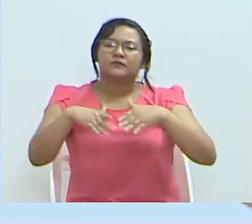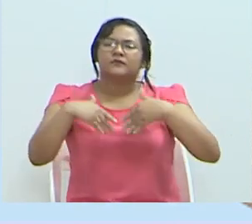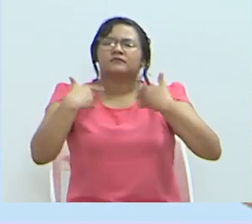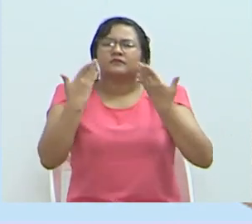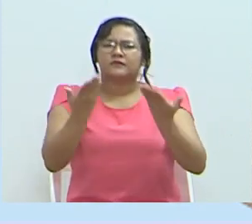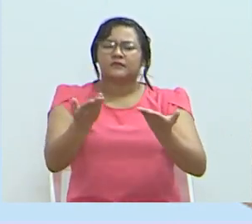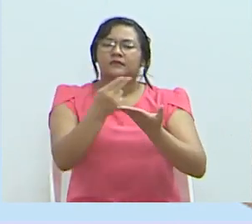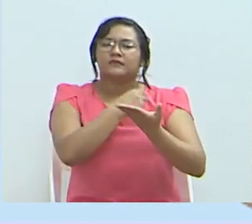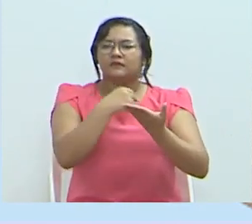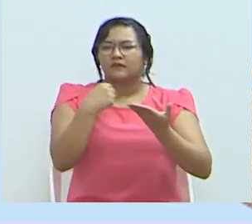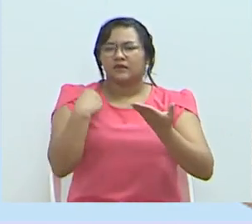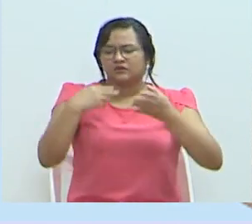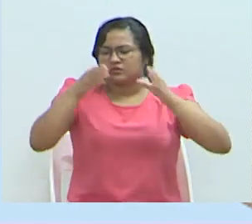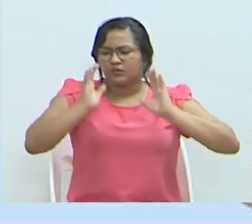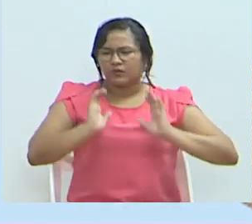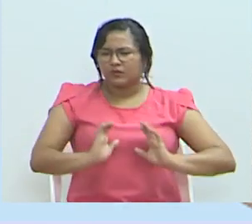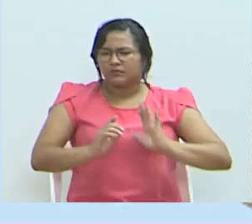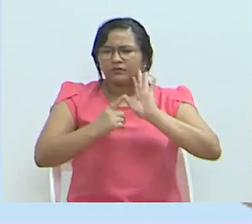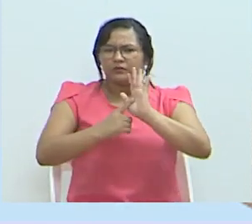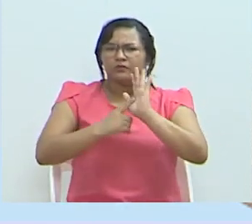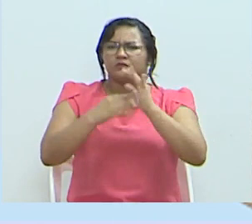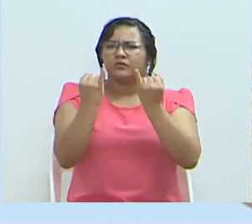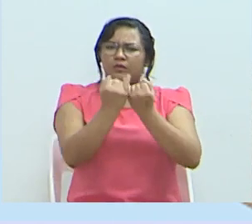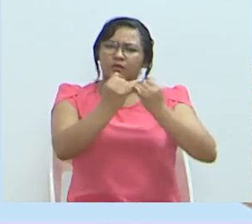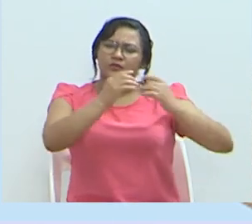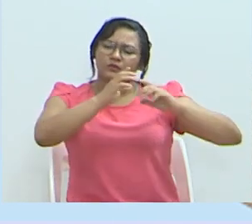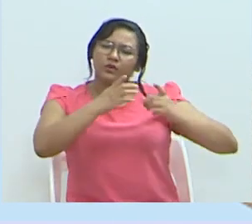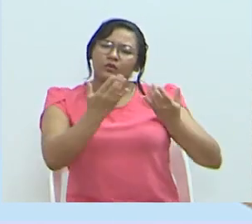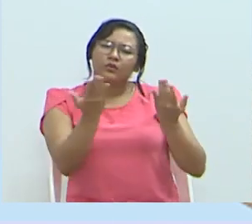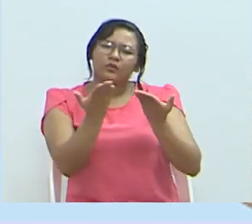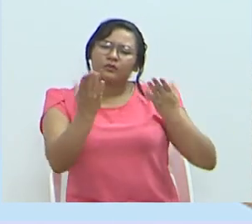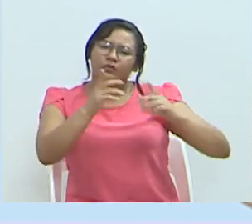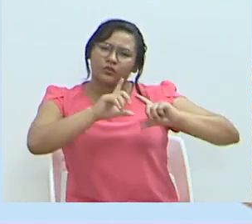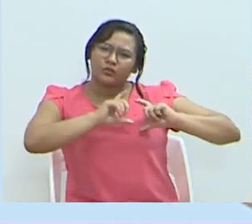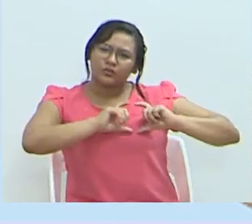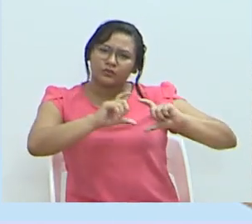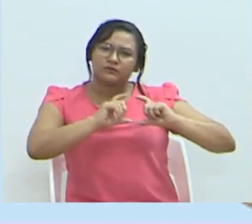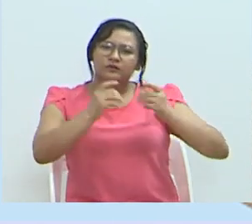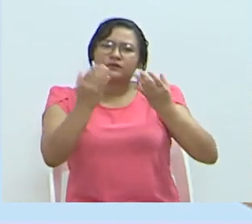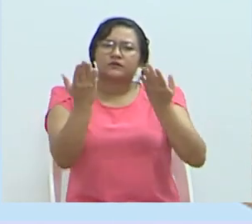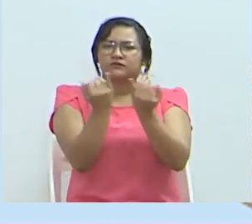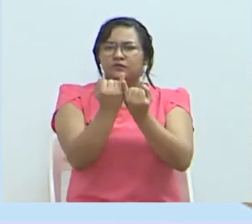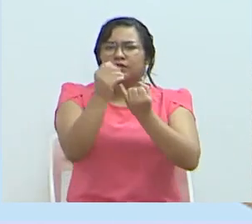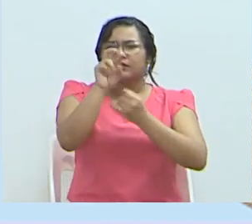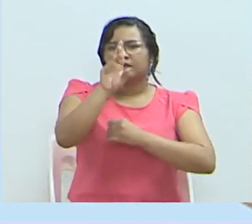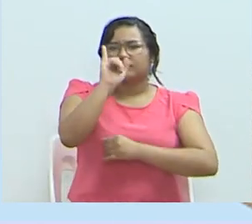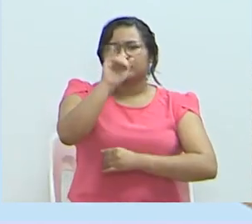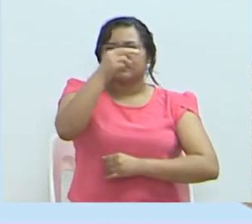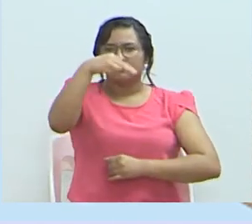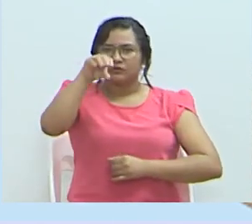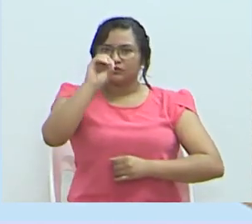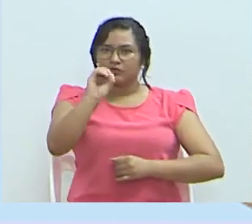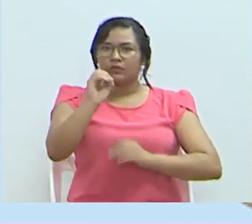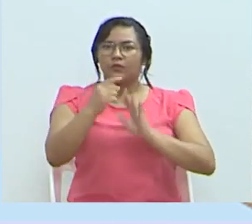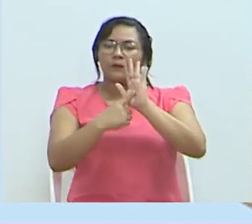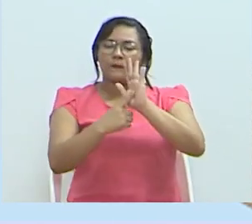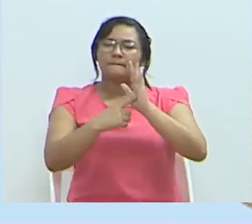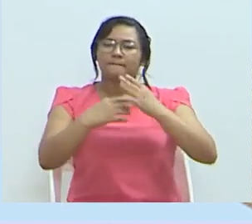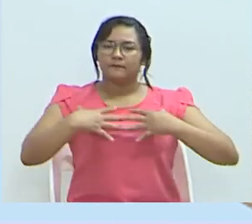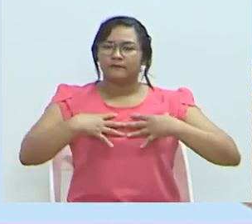una función determinada. El corazón, los riñones y los pulmones, por